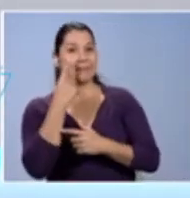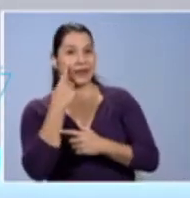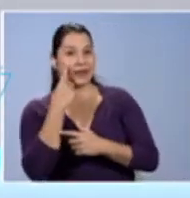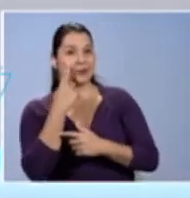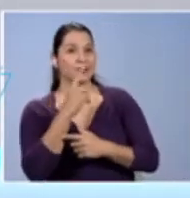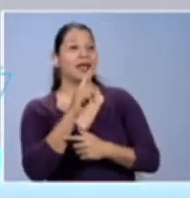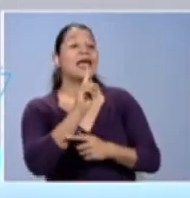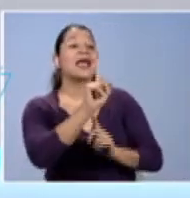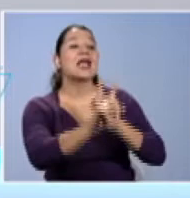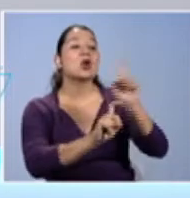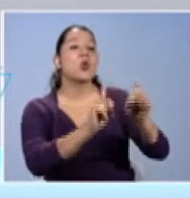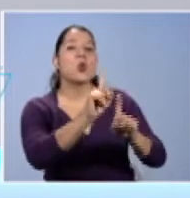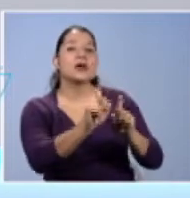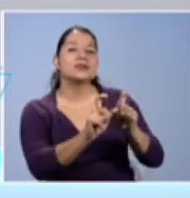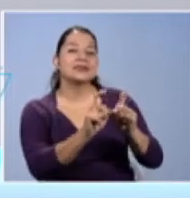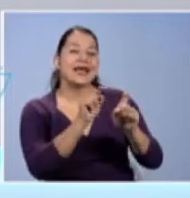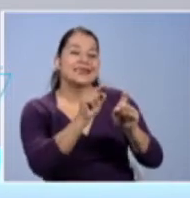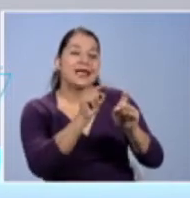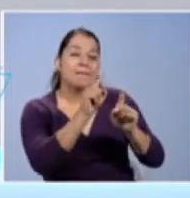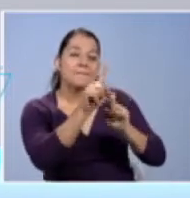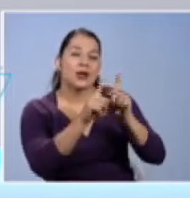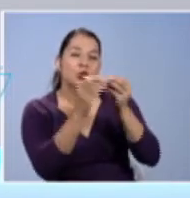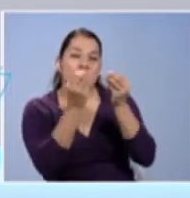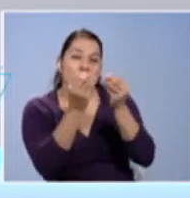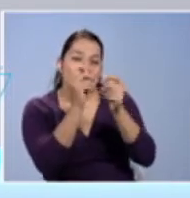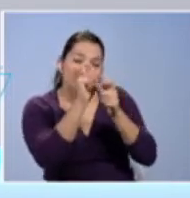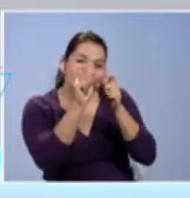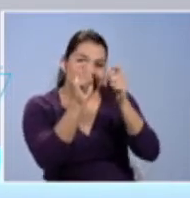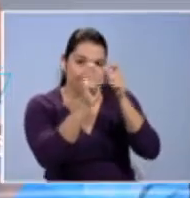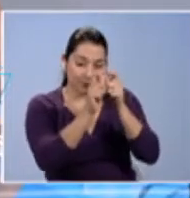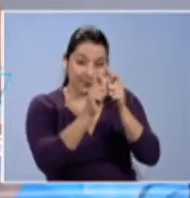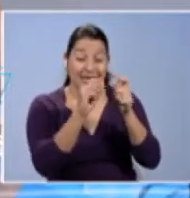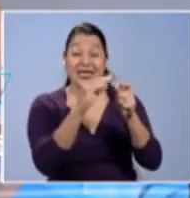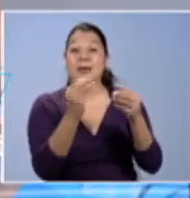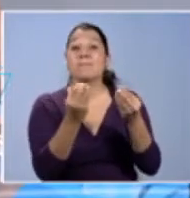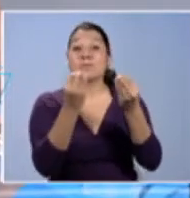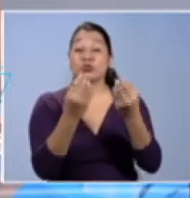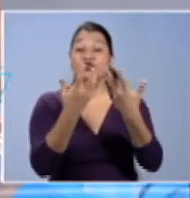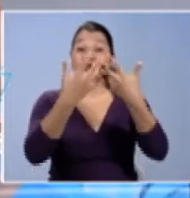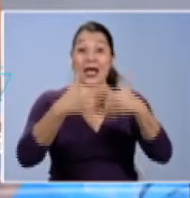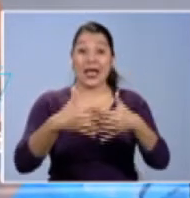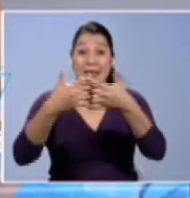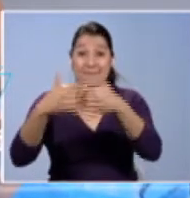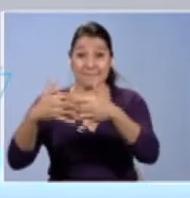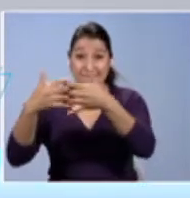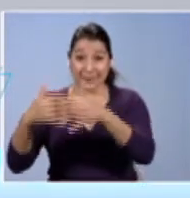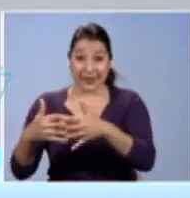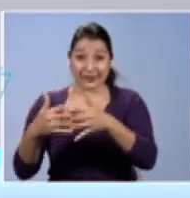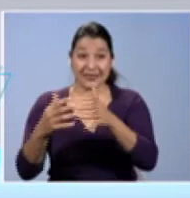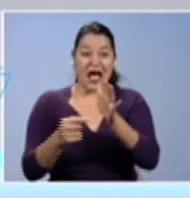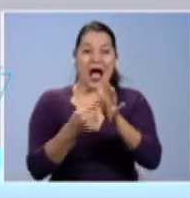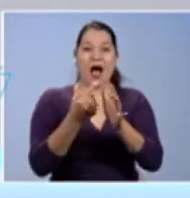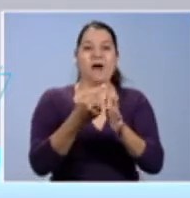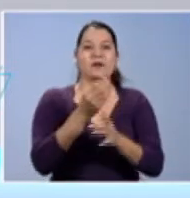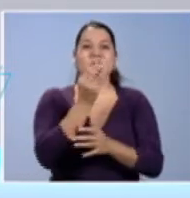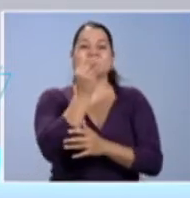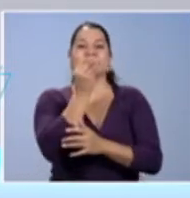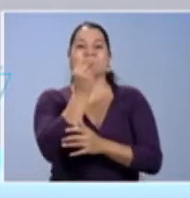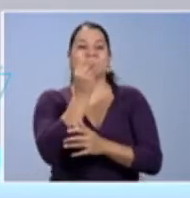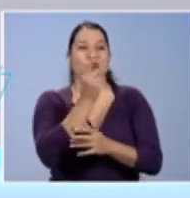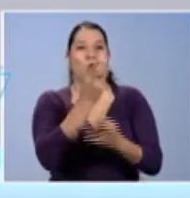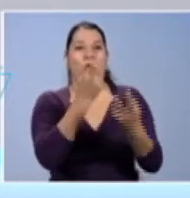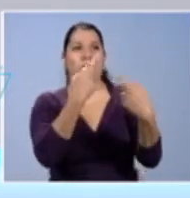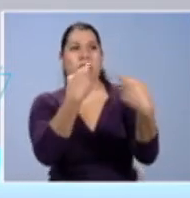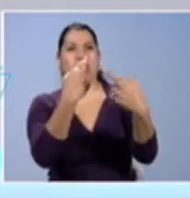muy puntuales y algunas empresas, a pesar de que ha sido durante muchos años que realizamos este estudio, son recelosas en dar alguna información,